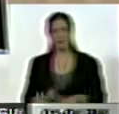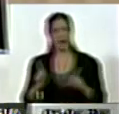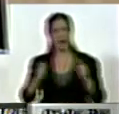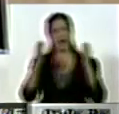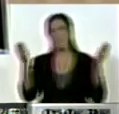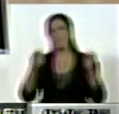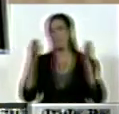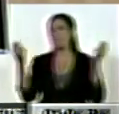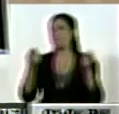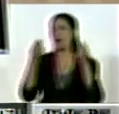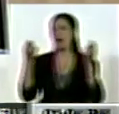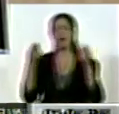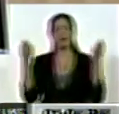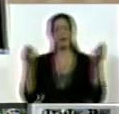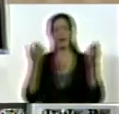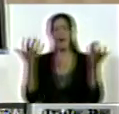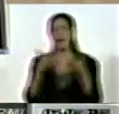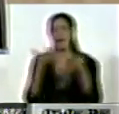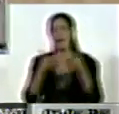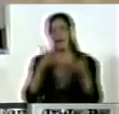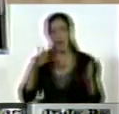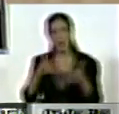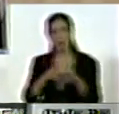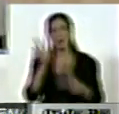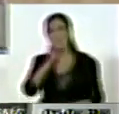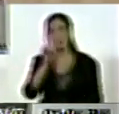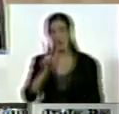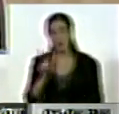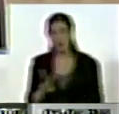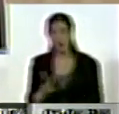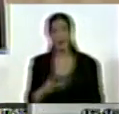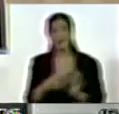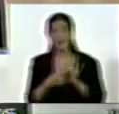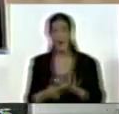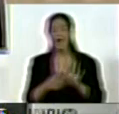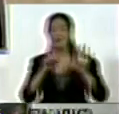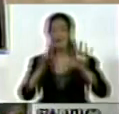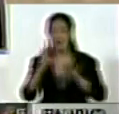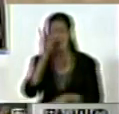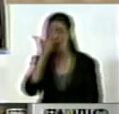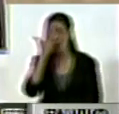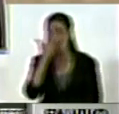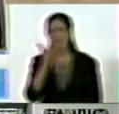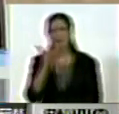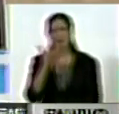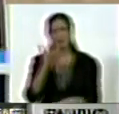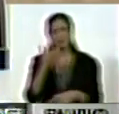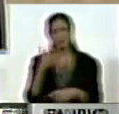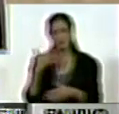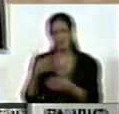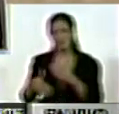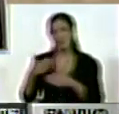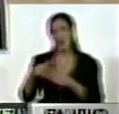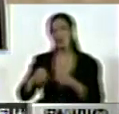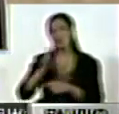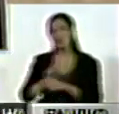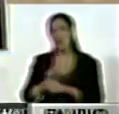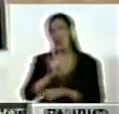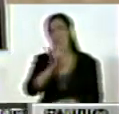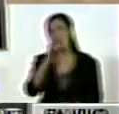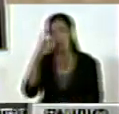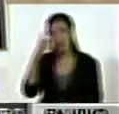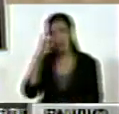campaña de propaganda de guerra contra Venezuela, que tuvo su expresión el 6 de febrero, precede solamente por